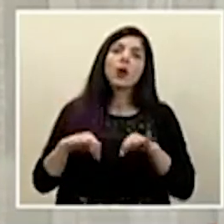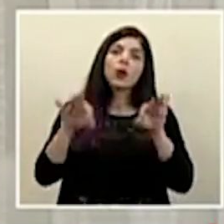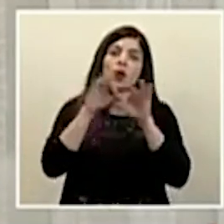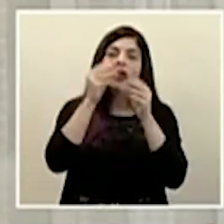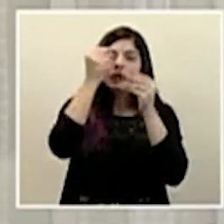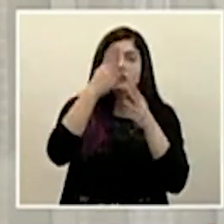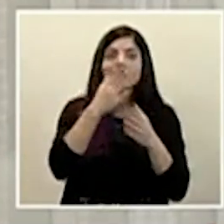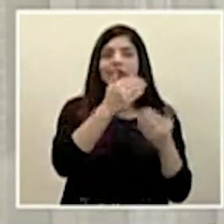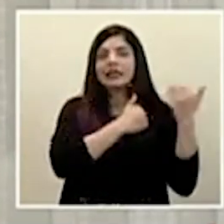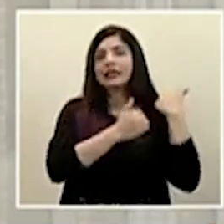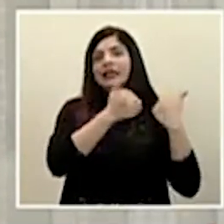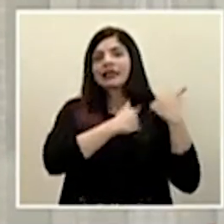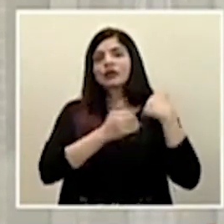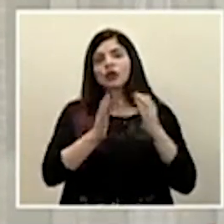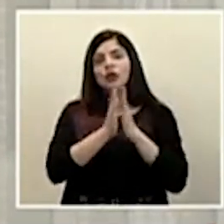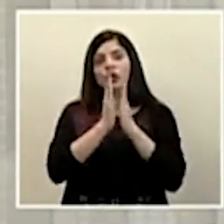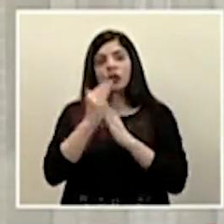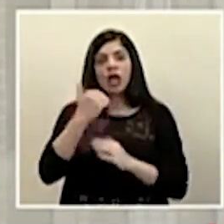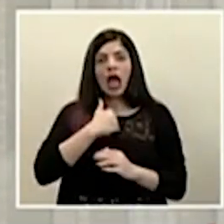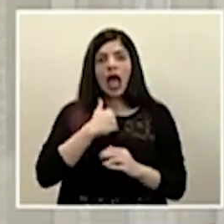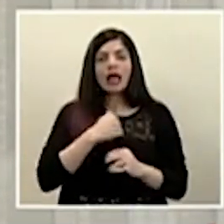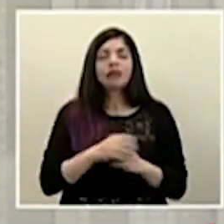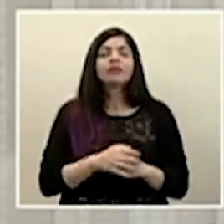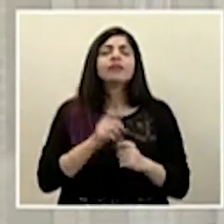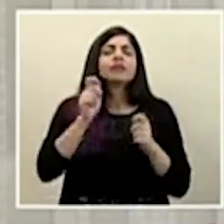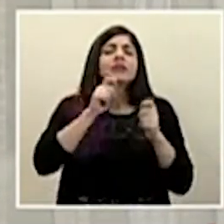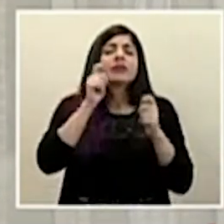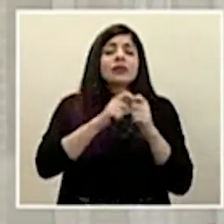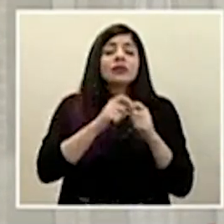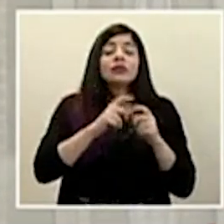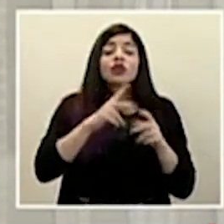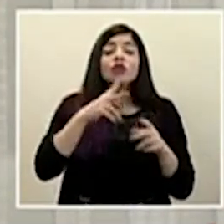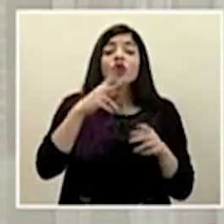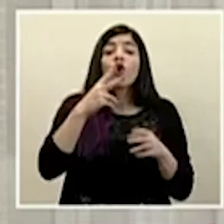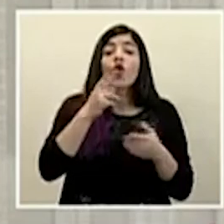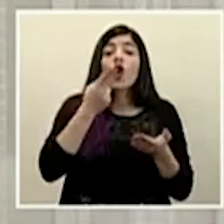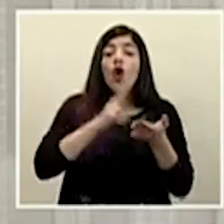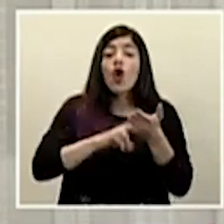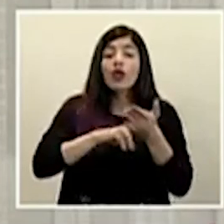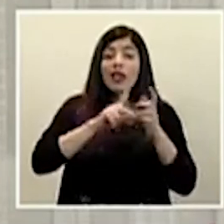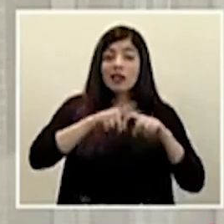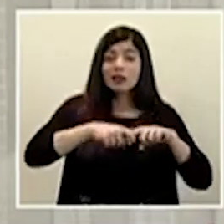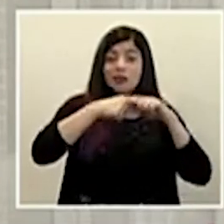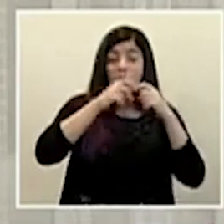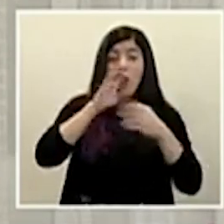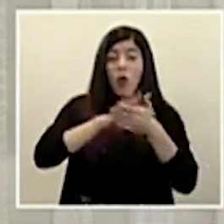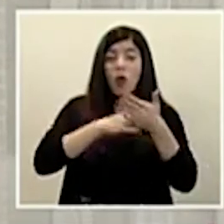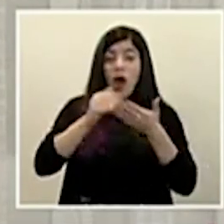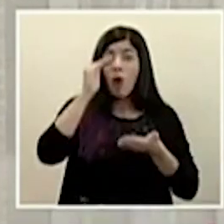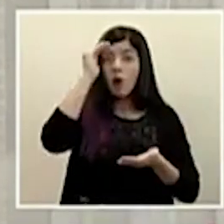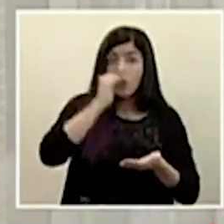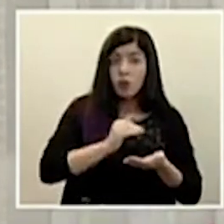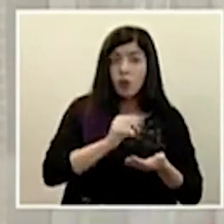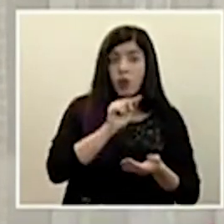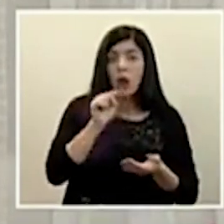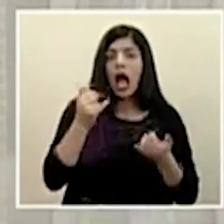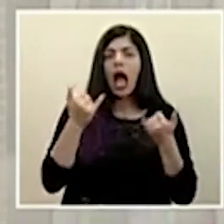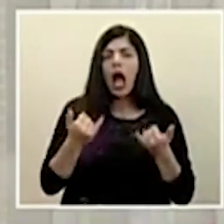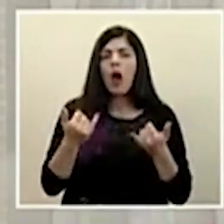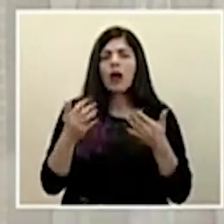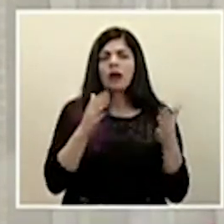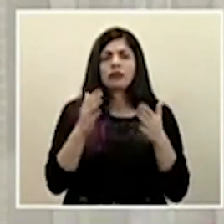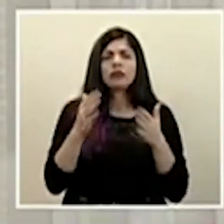las solicitudes que tenemos muy puntualmente con respecto a la suspensión de contratos o reducción de jornadas. En este momento estamos